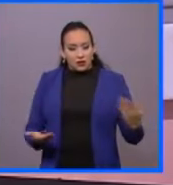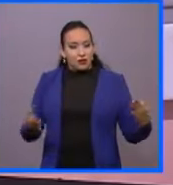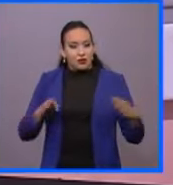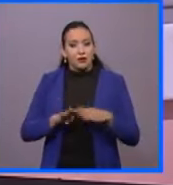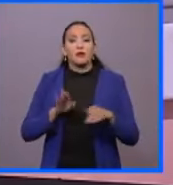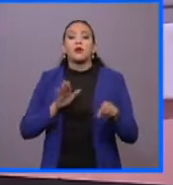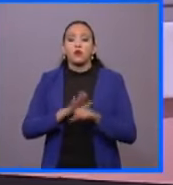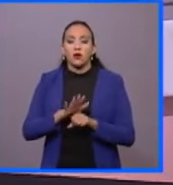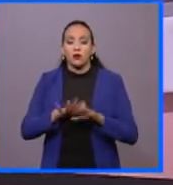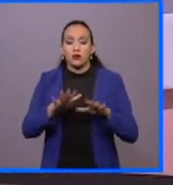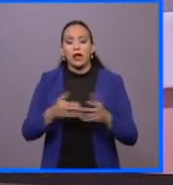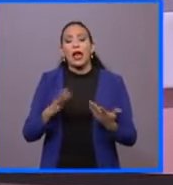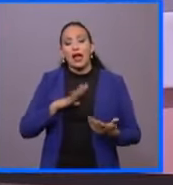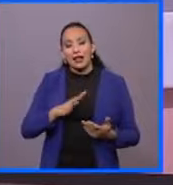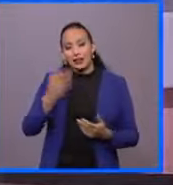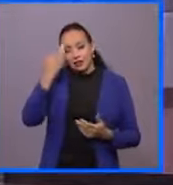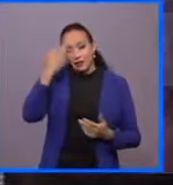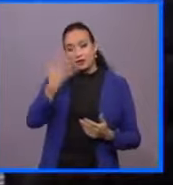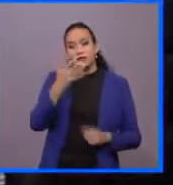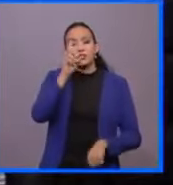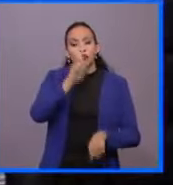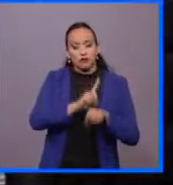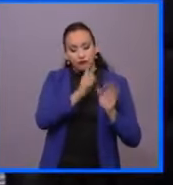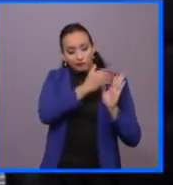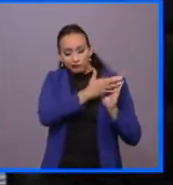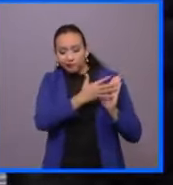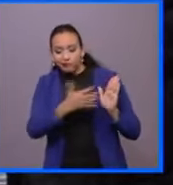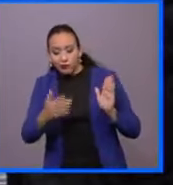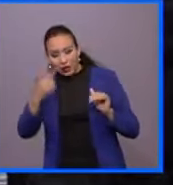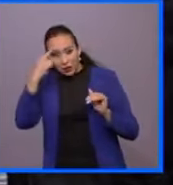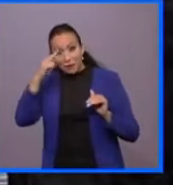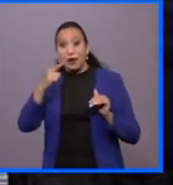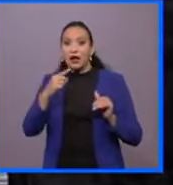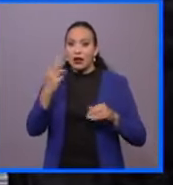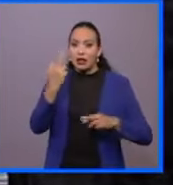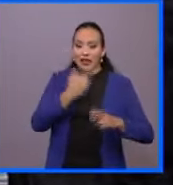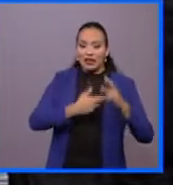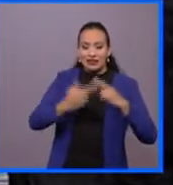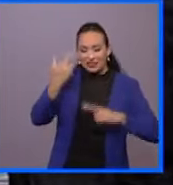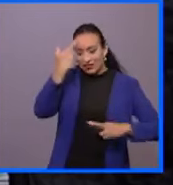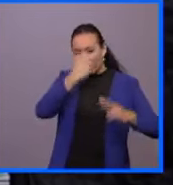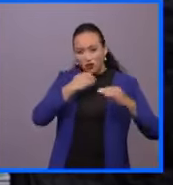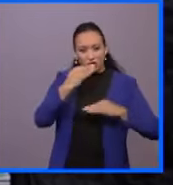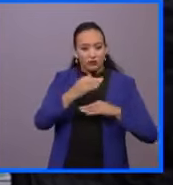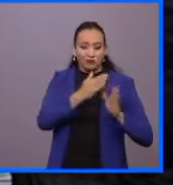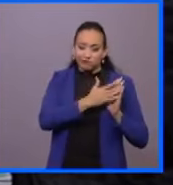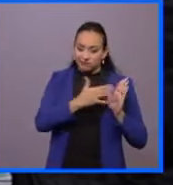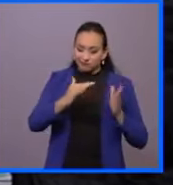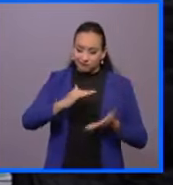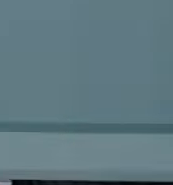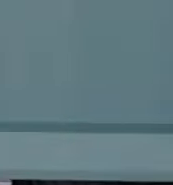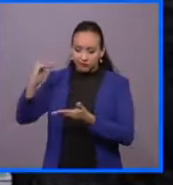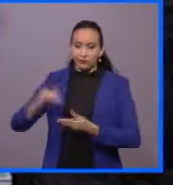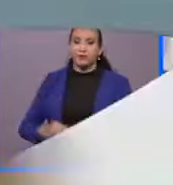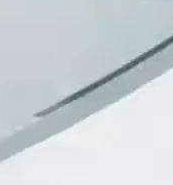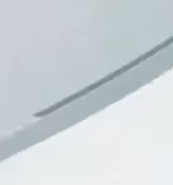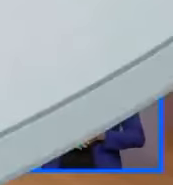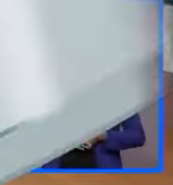ponencia y se fija un plazo de 5 días para realizar el engrose de los asuntos concluidos.